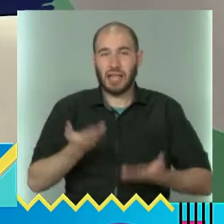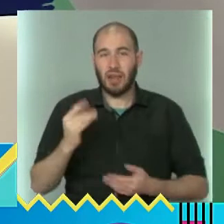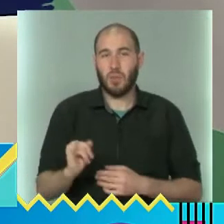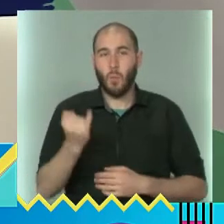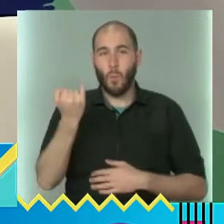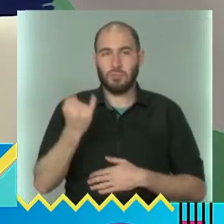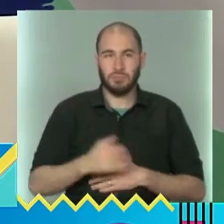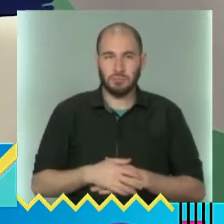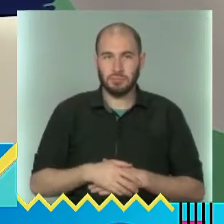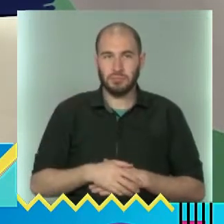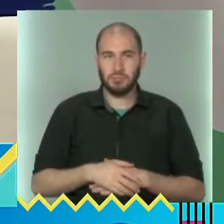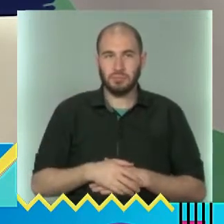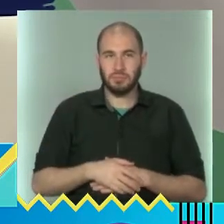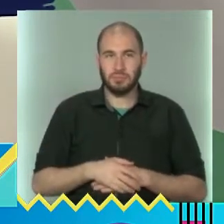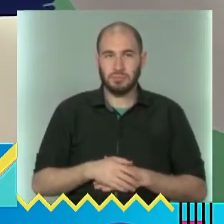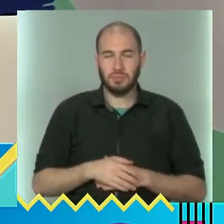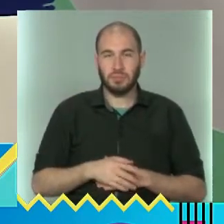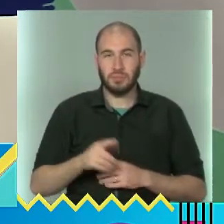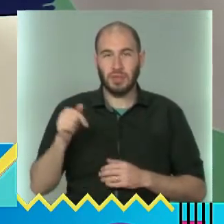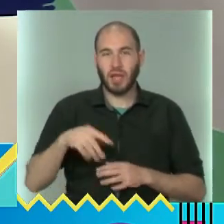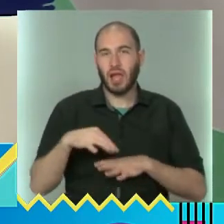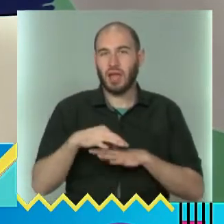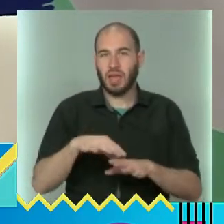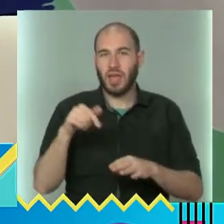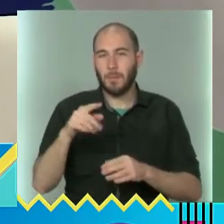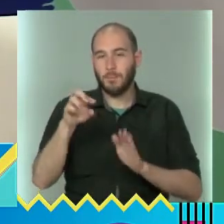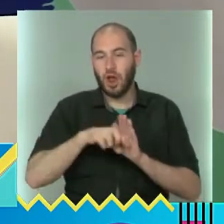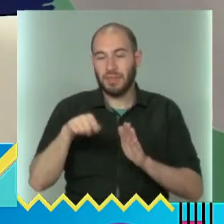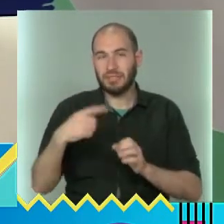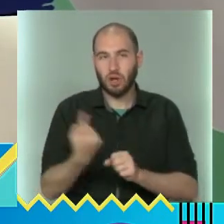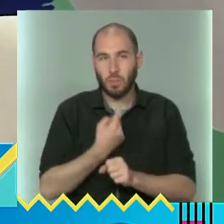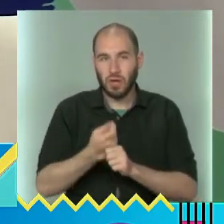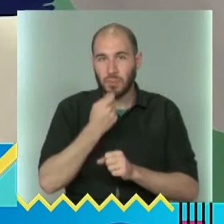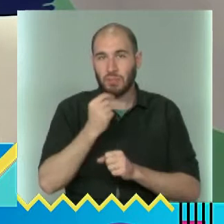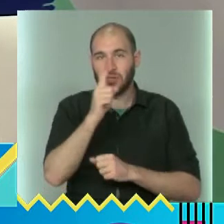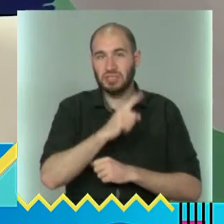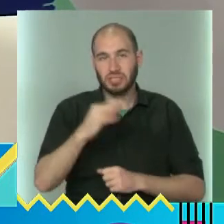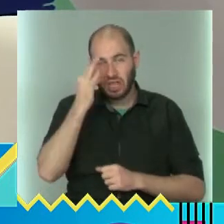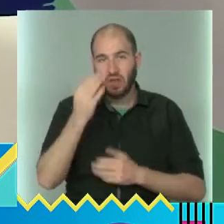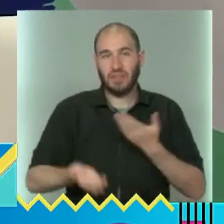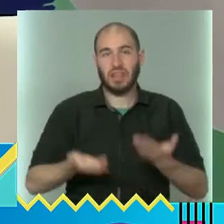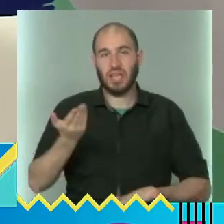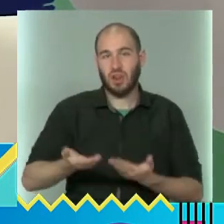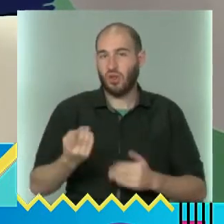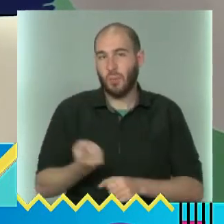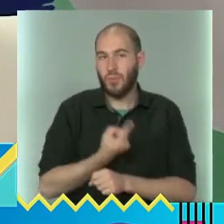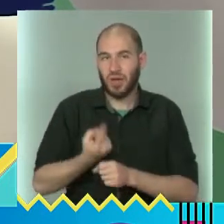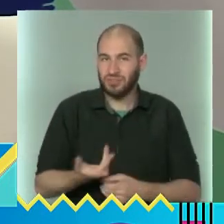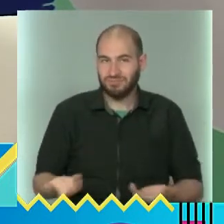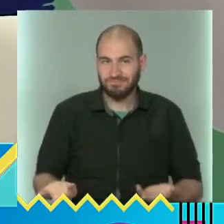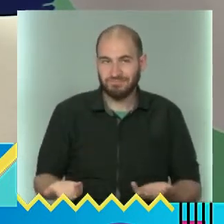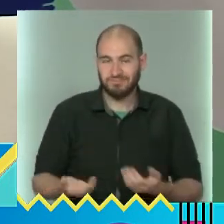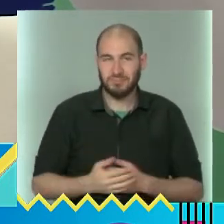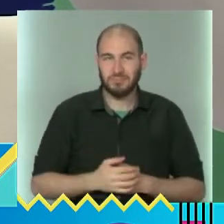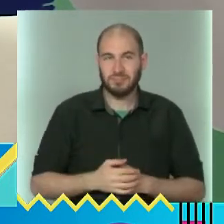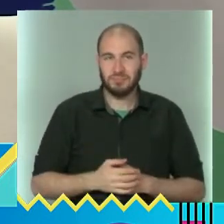entonces... yo no podría ser un coach de ese programa si pesara 120 kilos. Sí, claro. ¿No?